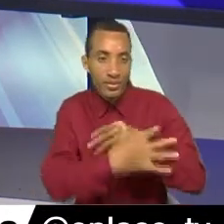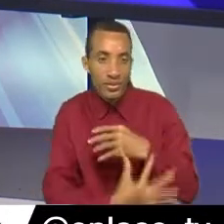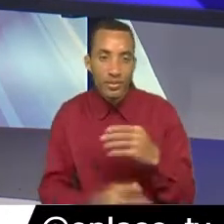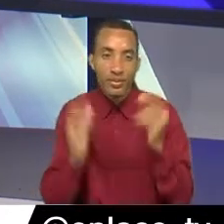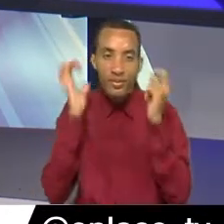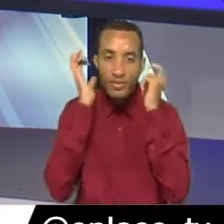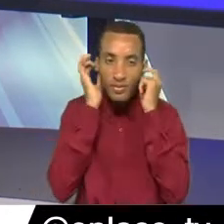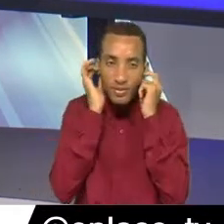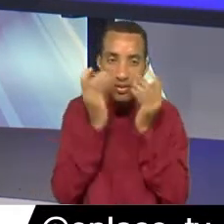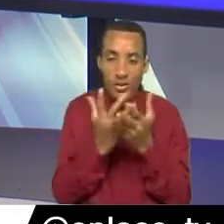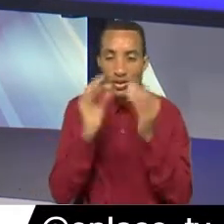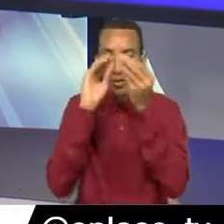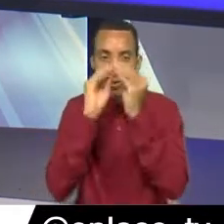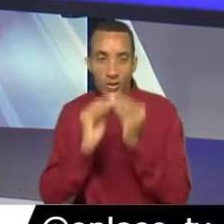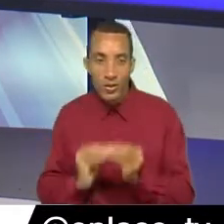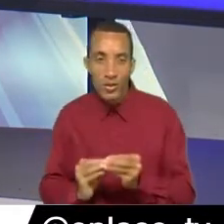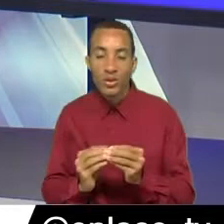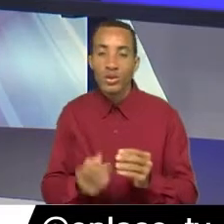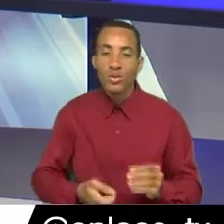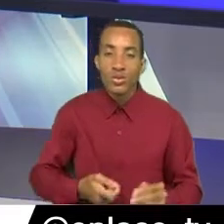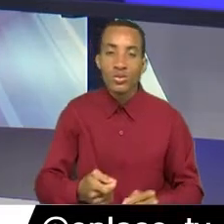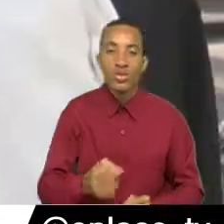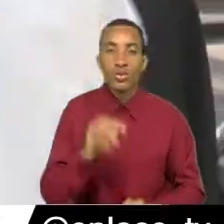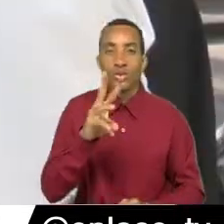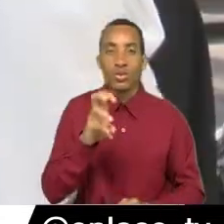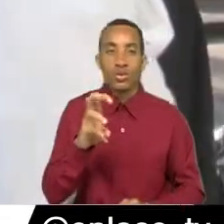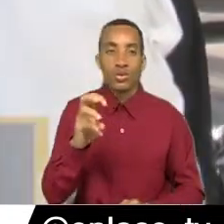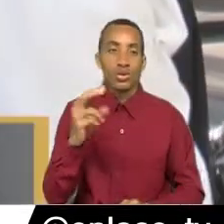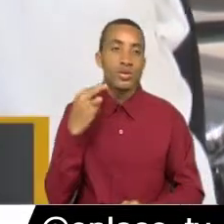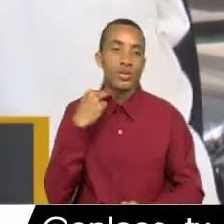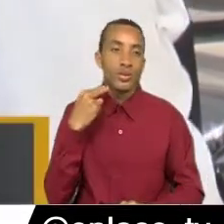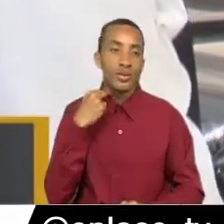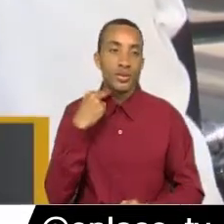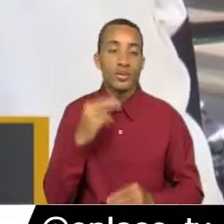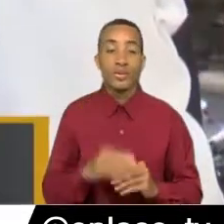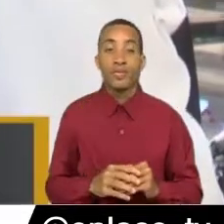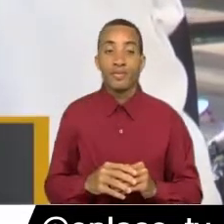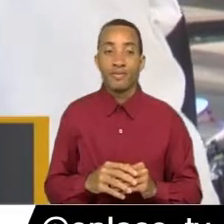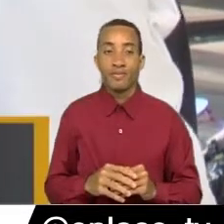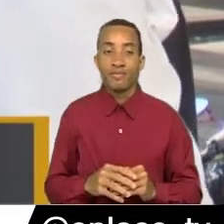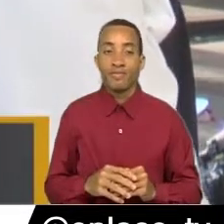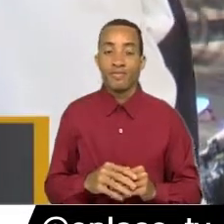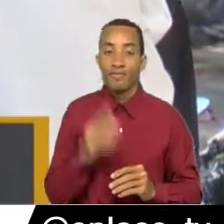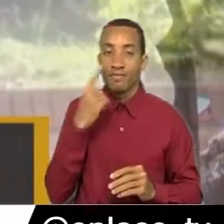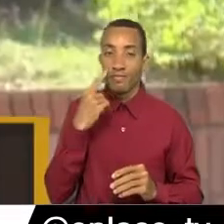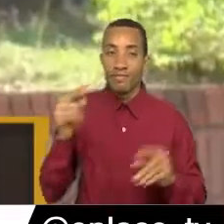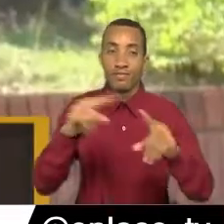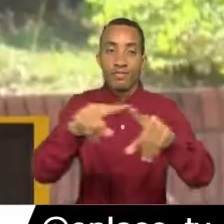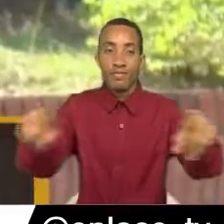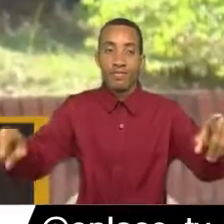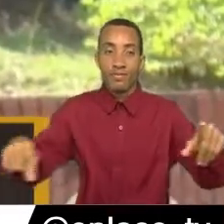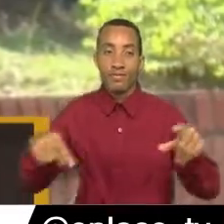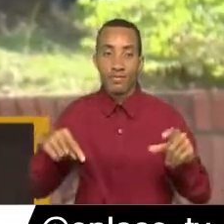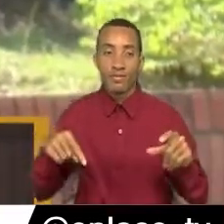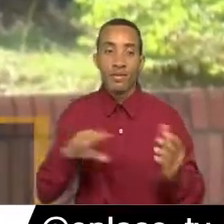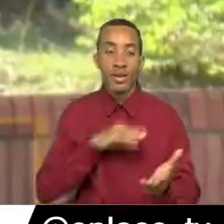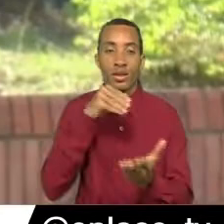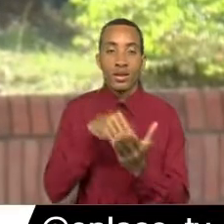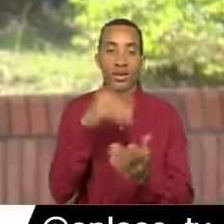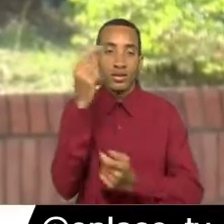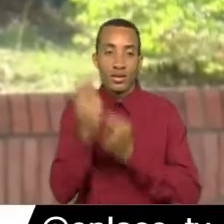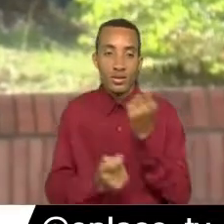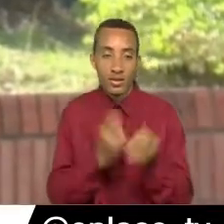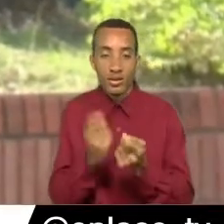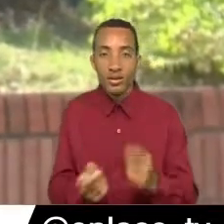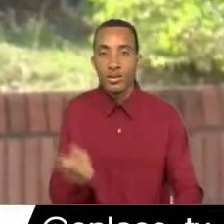llevará a cabo el próximo 8 de noviembre. El próximo 8 de noviembre el auditorio del Centro Comercial San Silvestre será el escenario